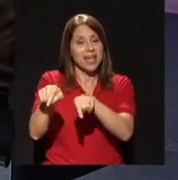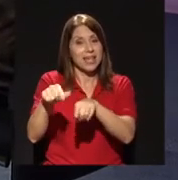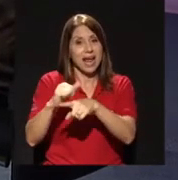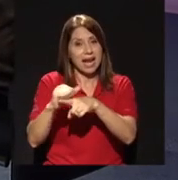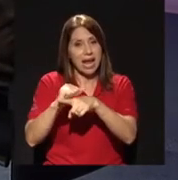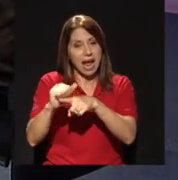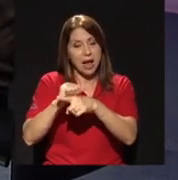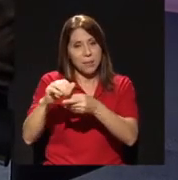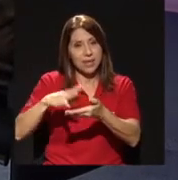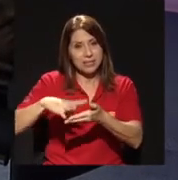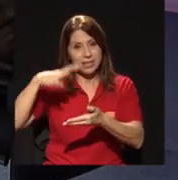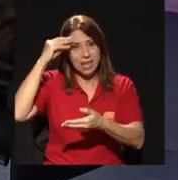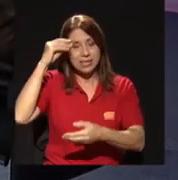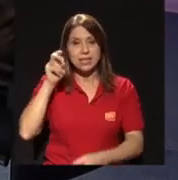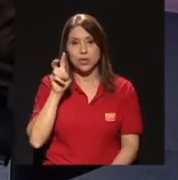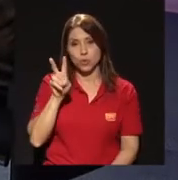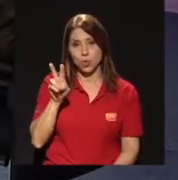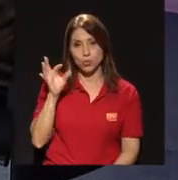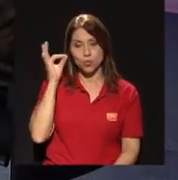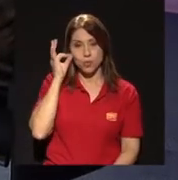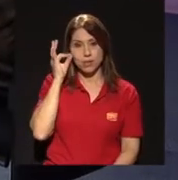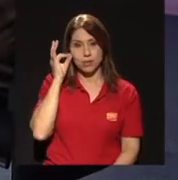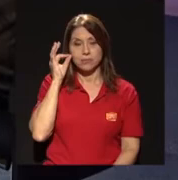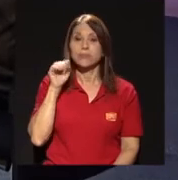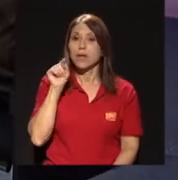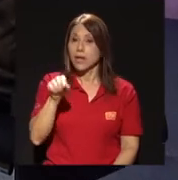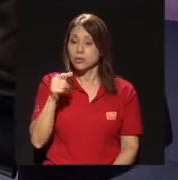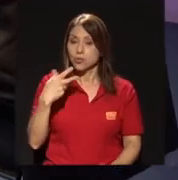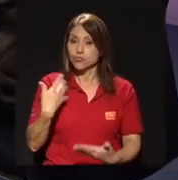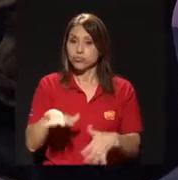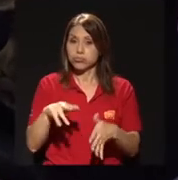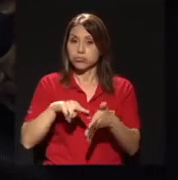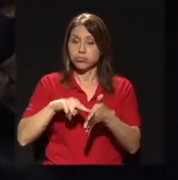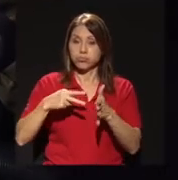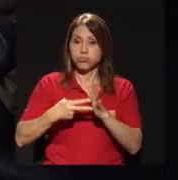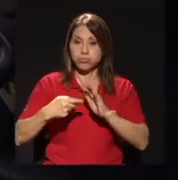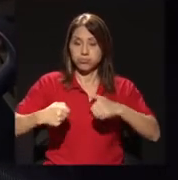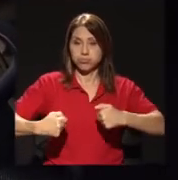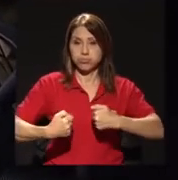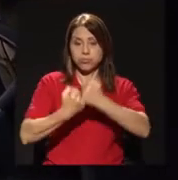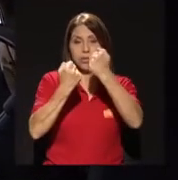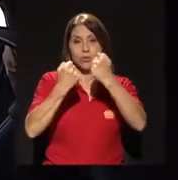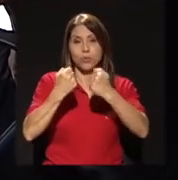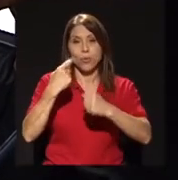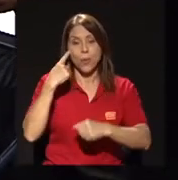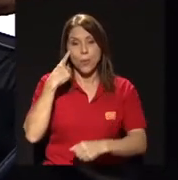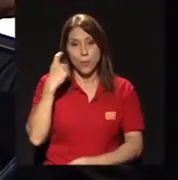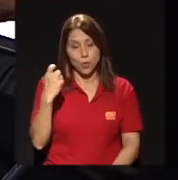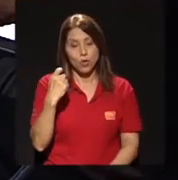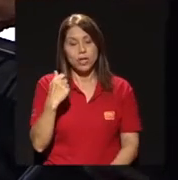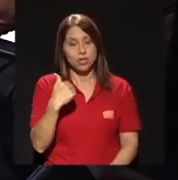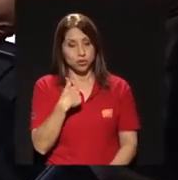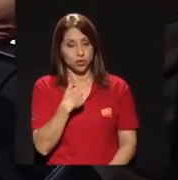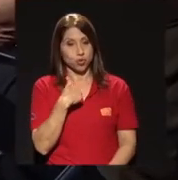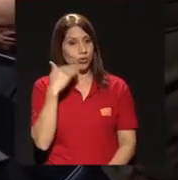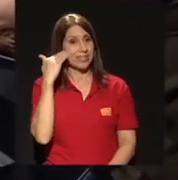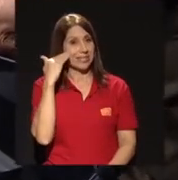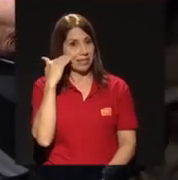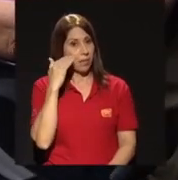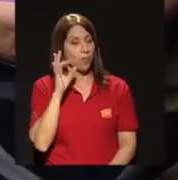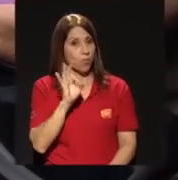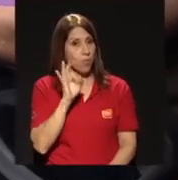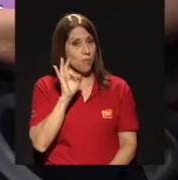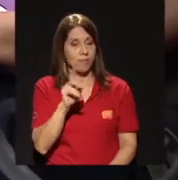mujeres, ¿verdad? Y decir que es todo un reto, porque no sé bien, lo digo desde una vez, que no va a ser